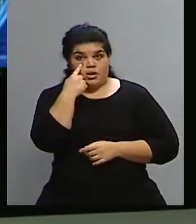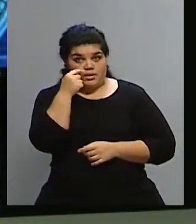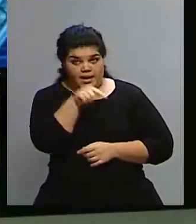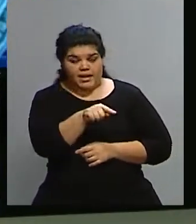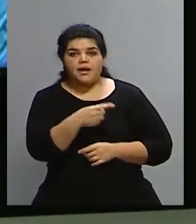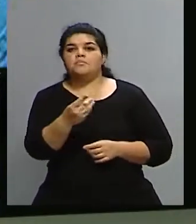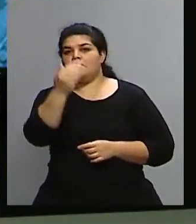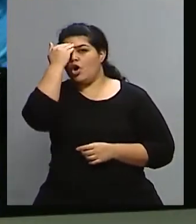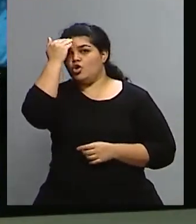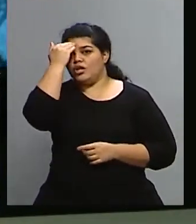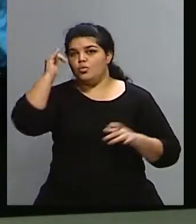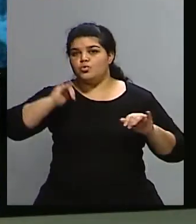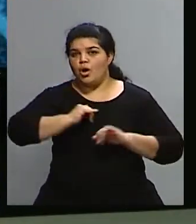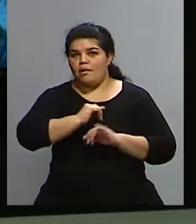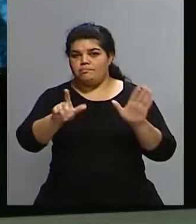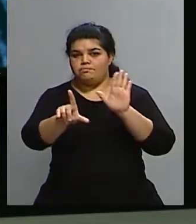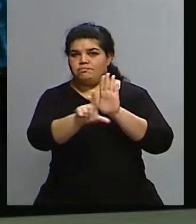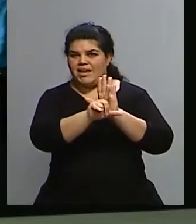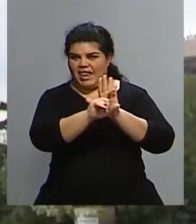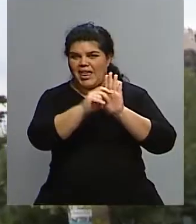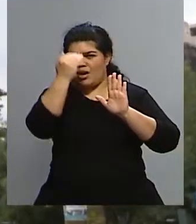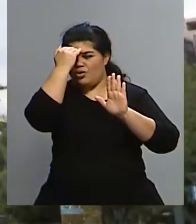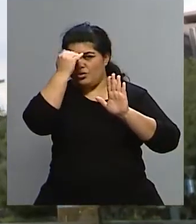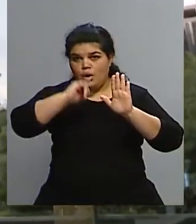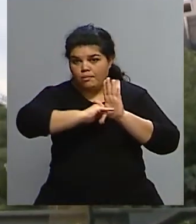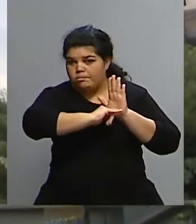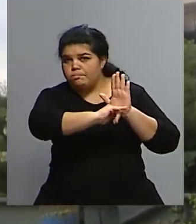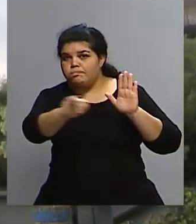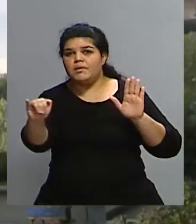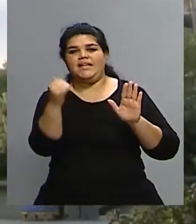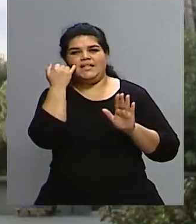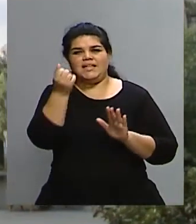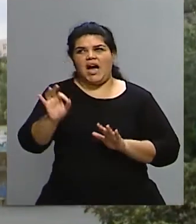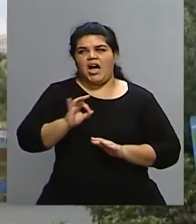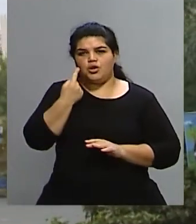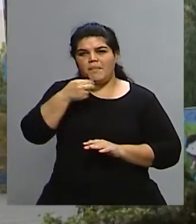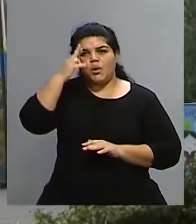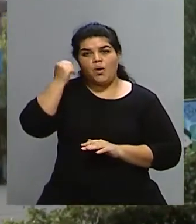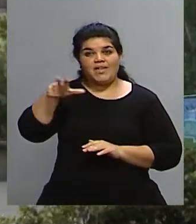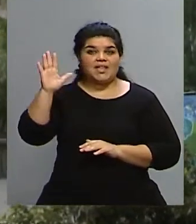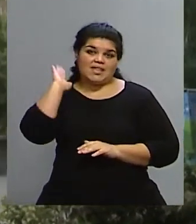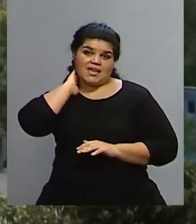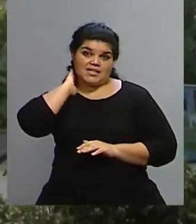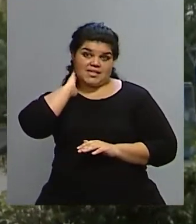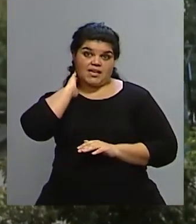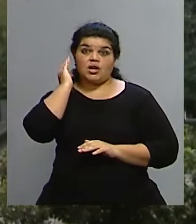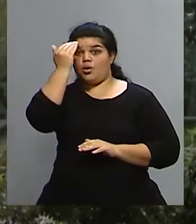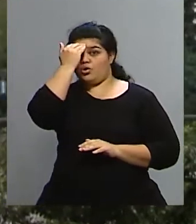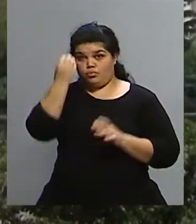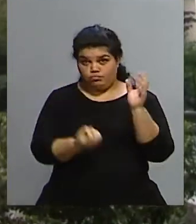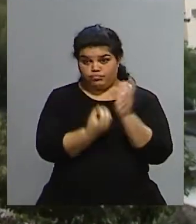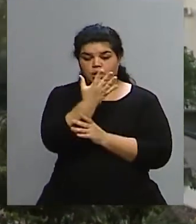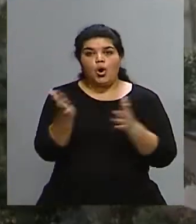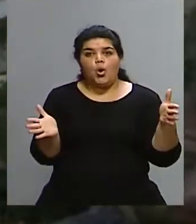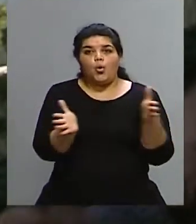ha diseñado una institución, ya desde el año 16, digamos, de la sanción de la Constitución, que es el Tribunal de Cuentas de la